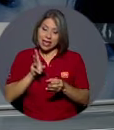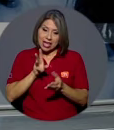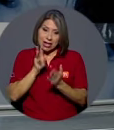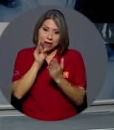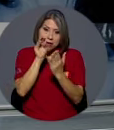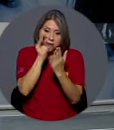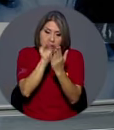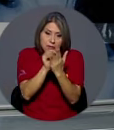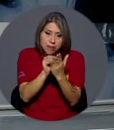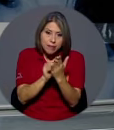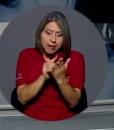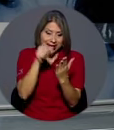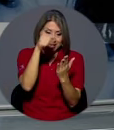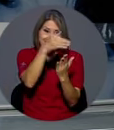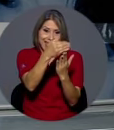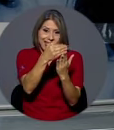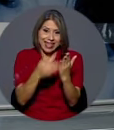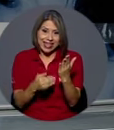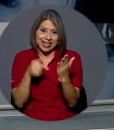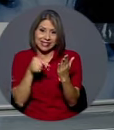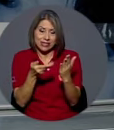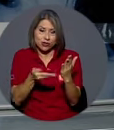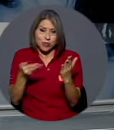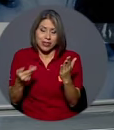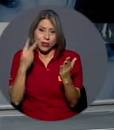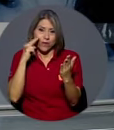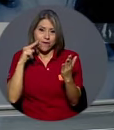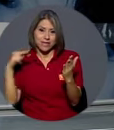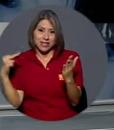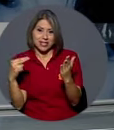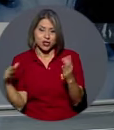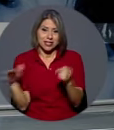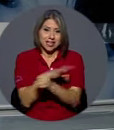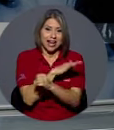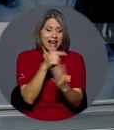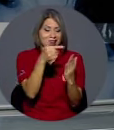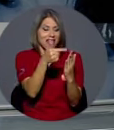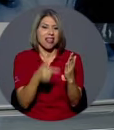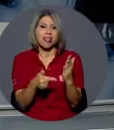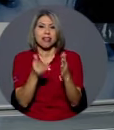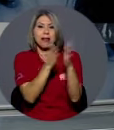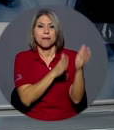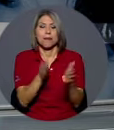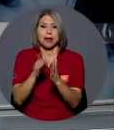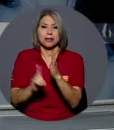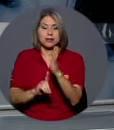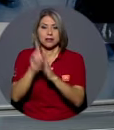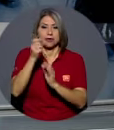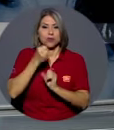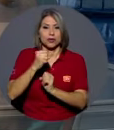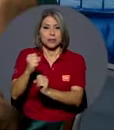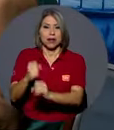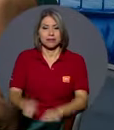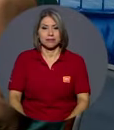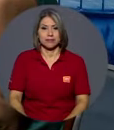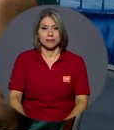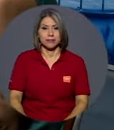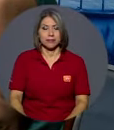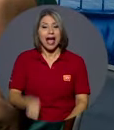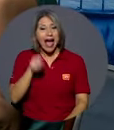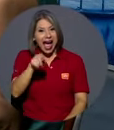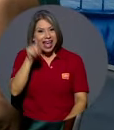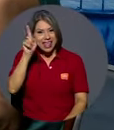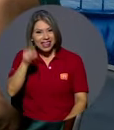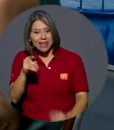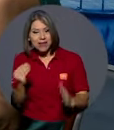un instrumento que es que tiene esa visión integral, que son los planes de desarrollo municipal. Realmente la visión tiene que